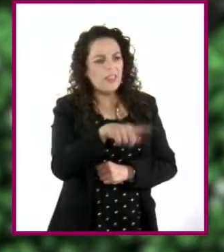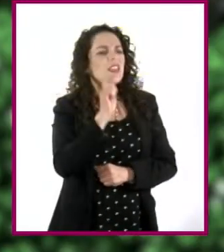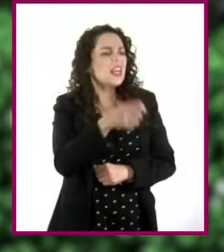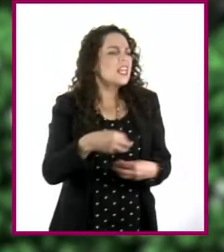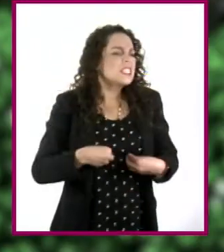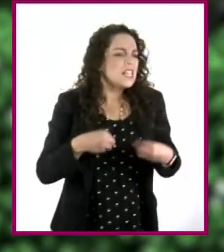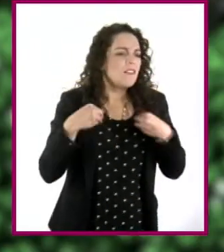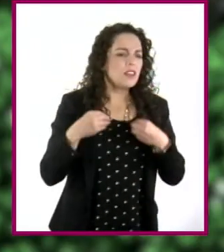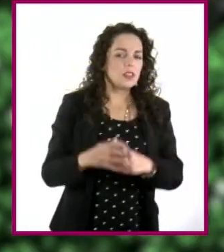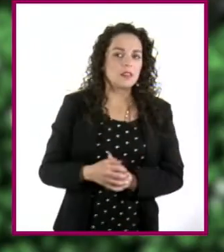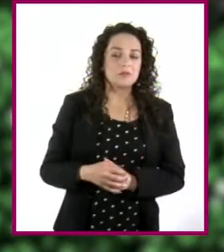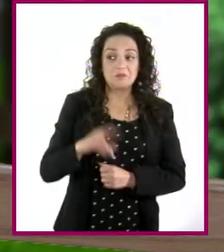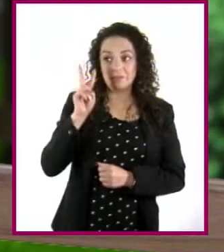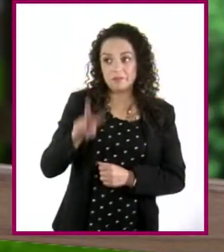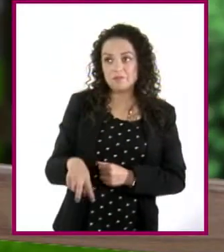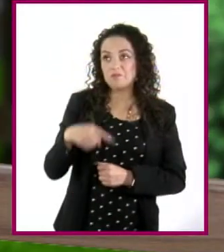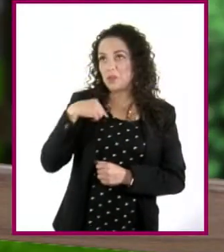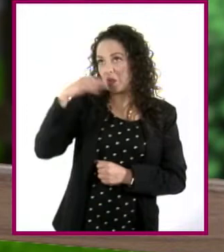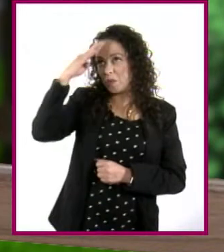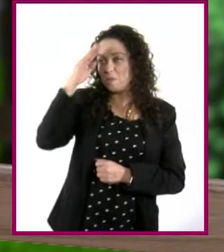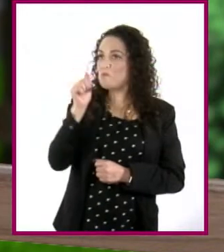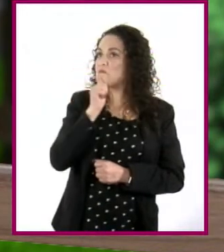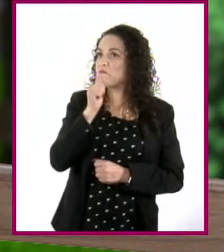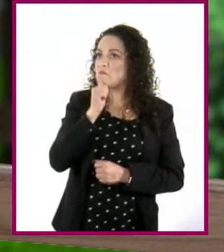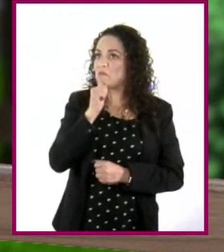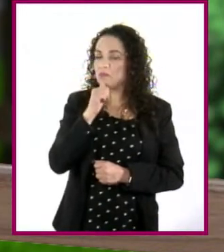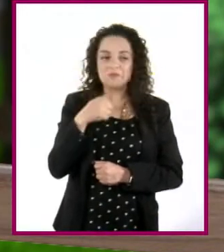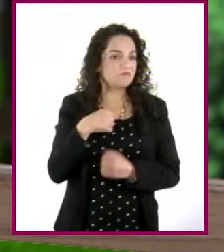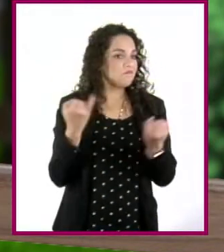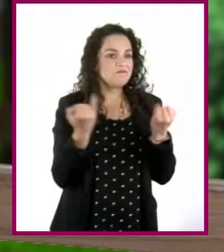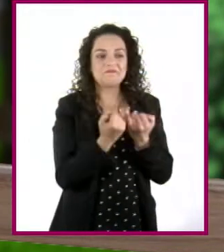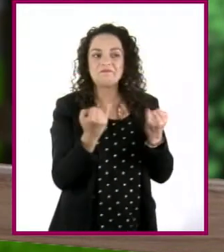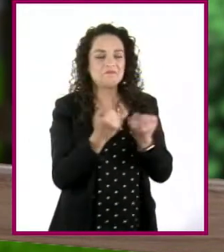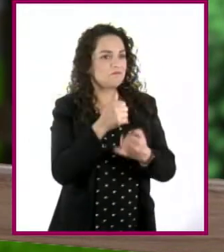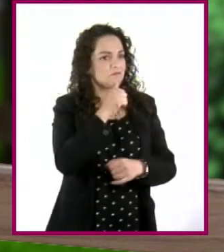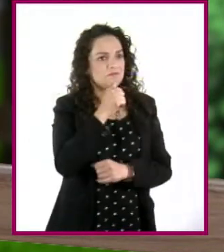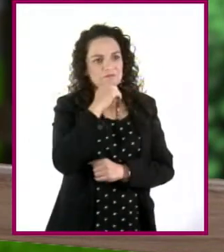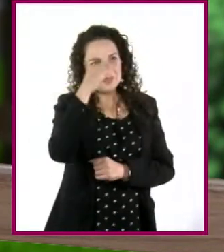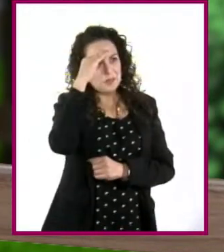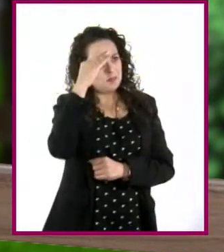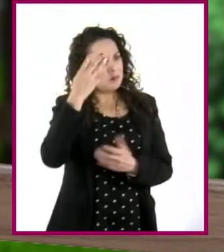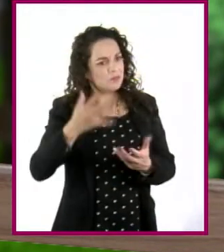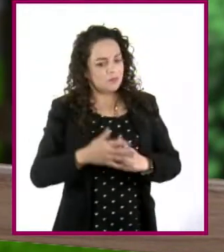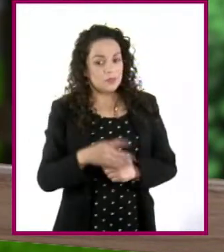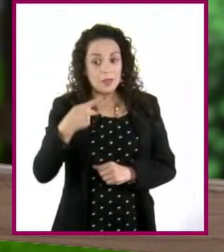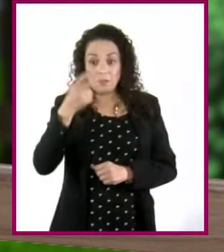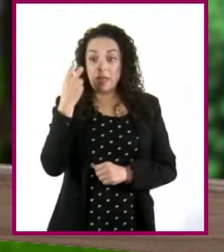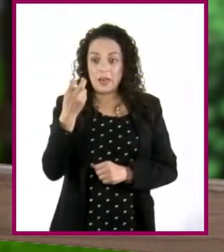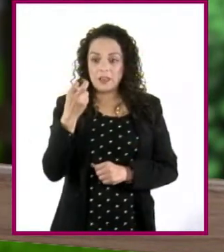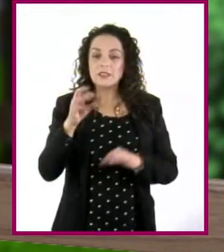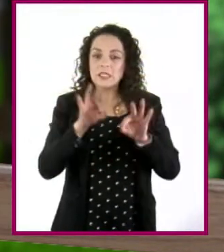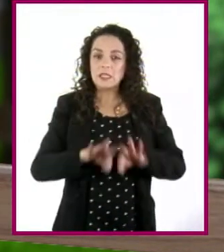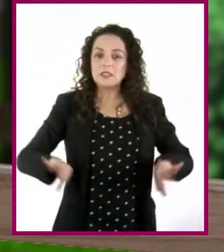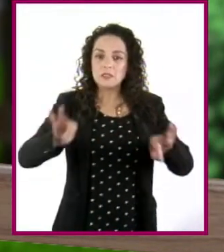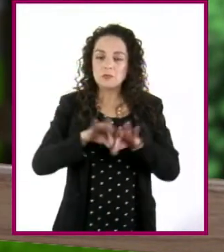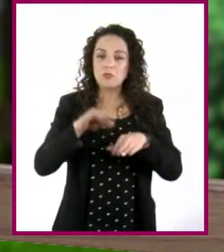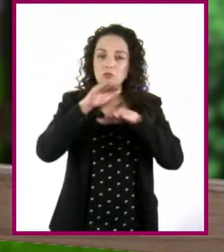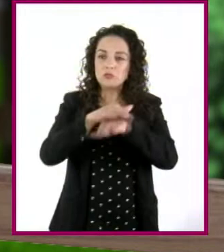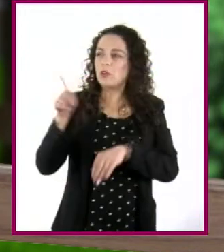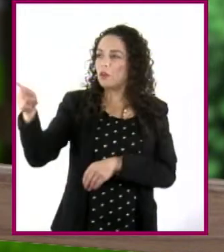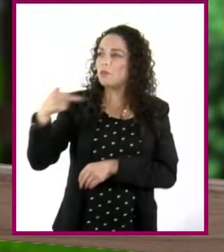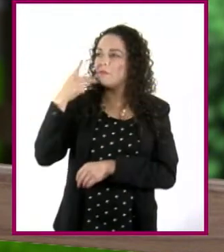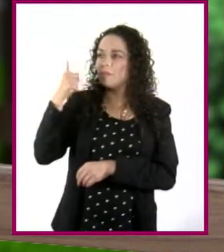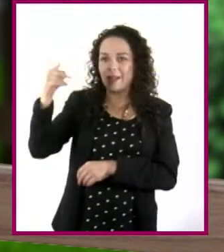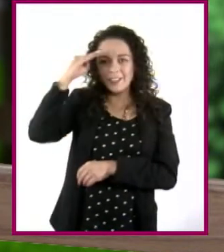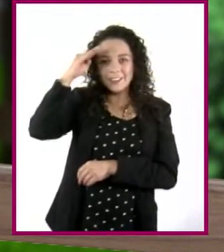Nunca me había hecho esa pregunta. Yo tampoco, pero creo que esa es la clave de lo que nos contó el señor Villasana. Lo